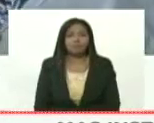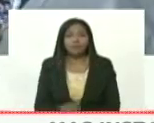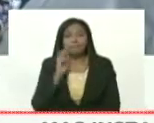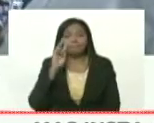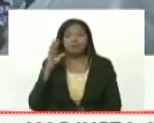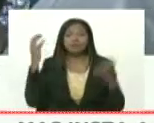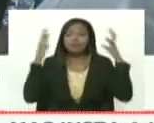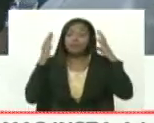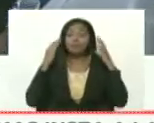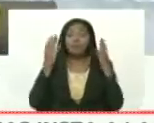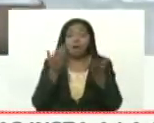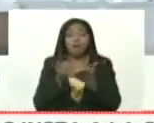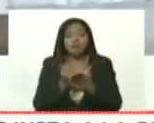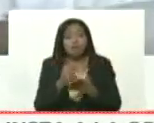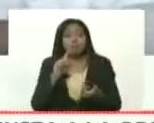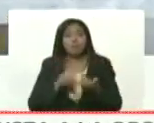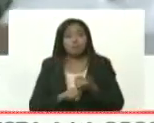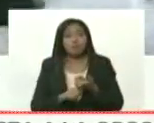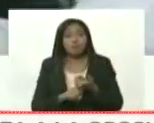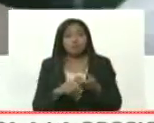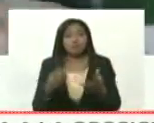Ayúdame, Silvia, por favor.